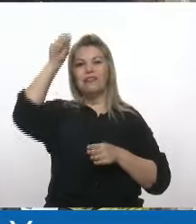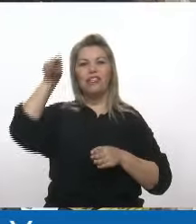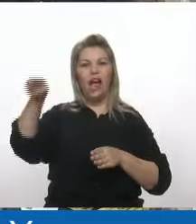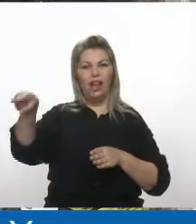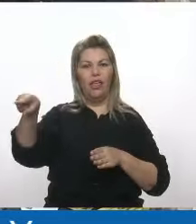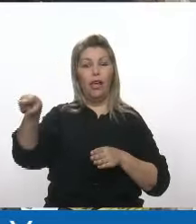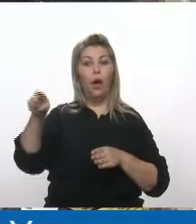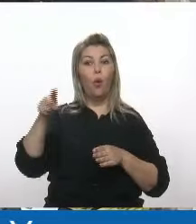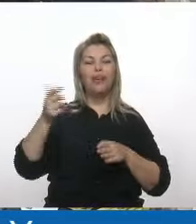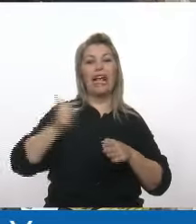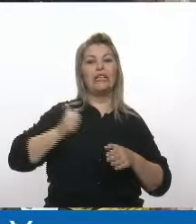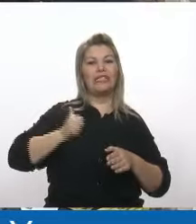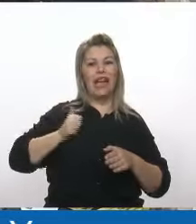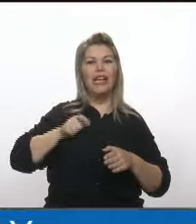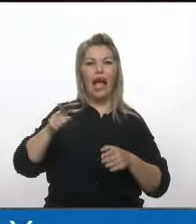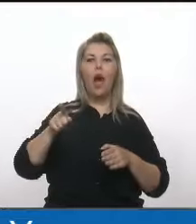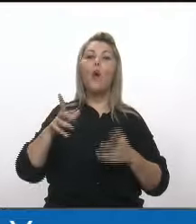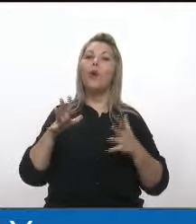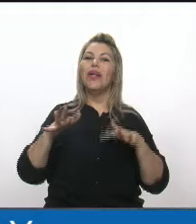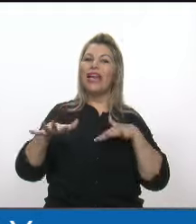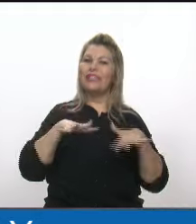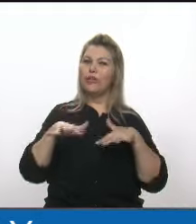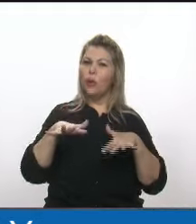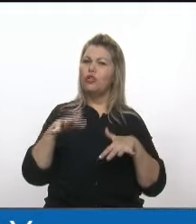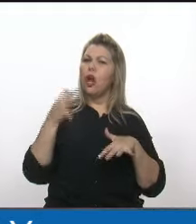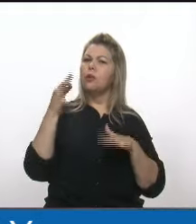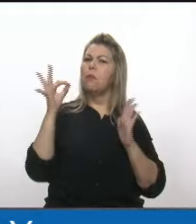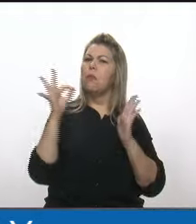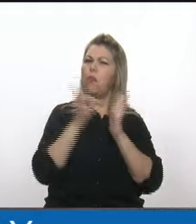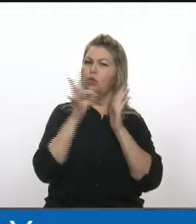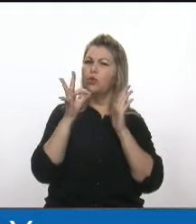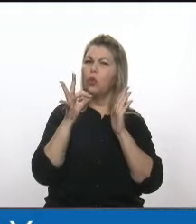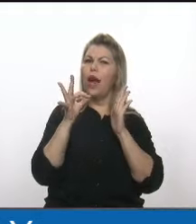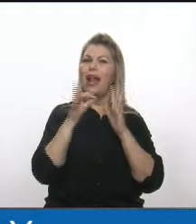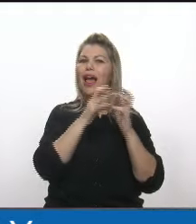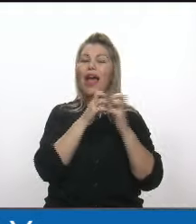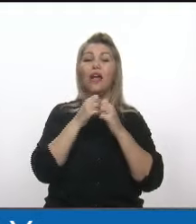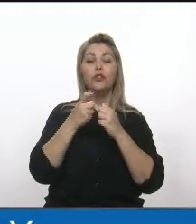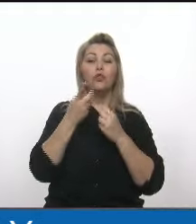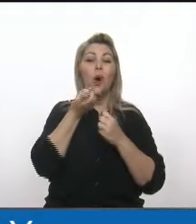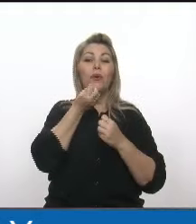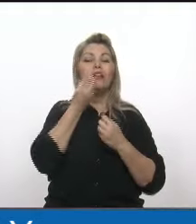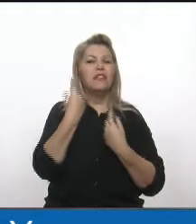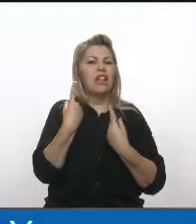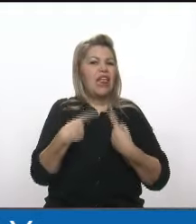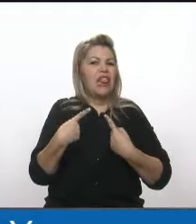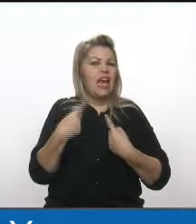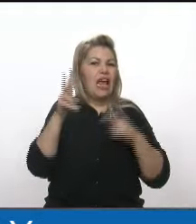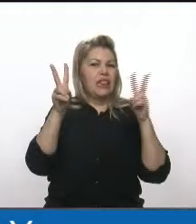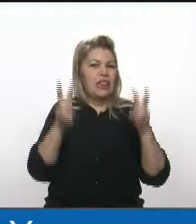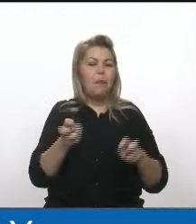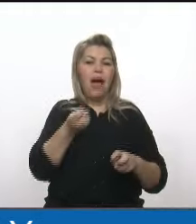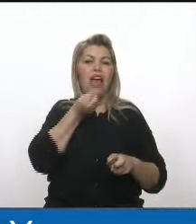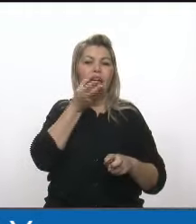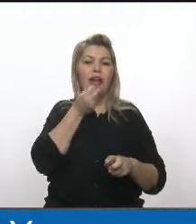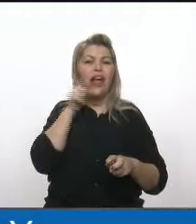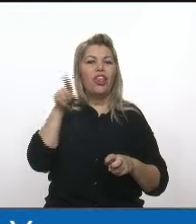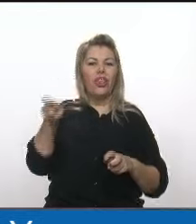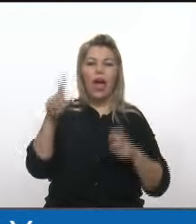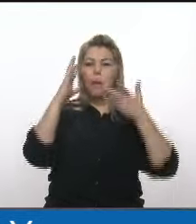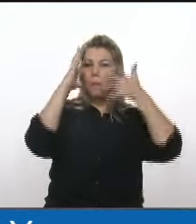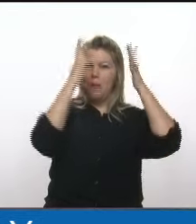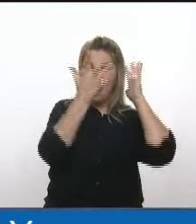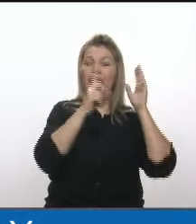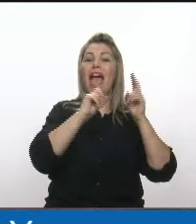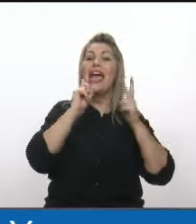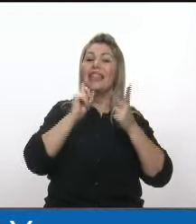particular que suscitó un debate que se hizo público y tiene que ver con las declares el presidente Miley y también con las declaraciones del